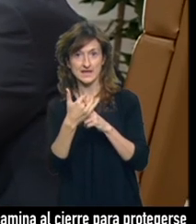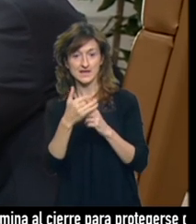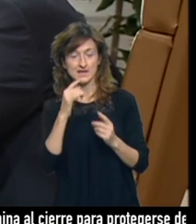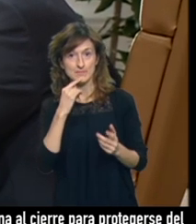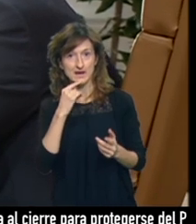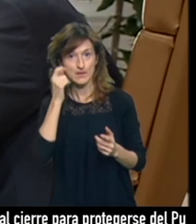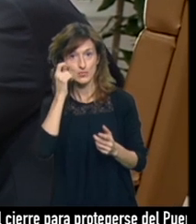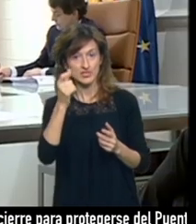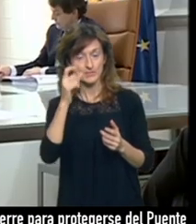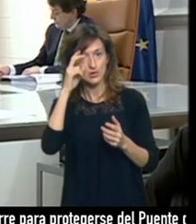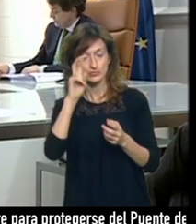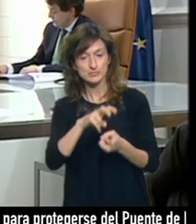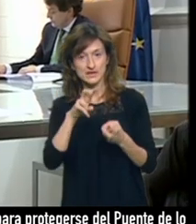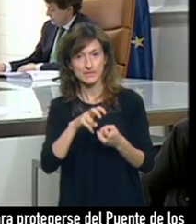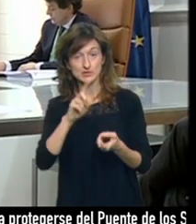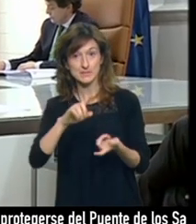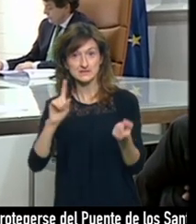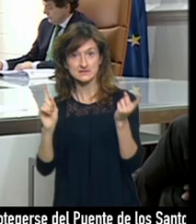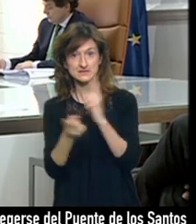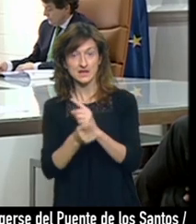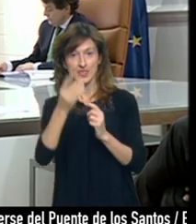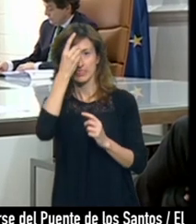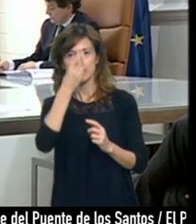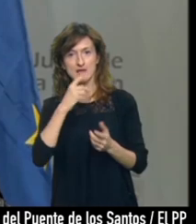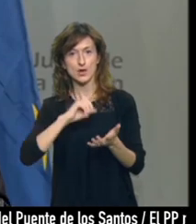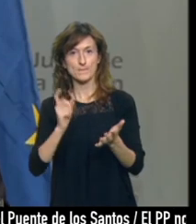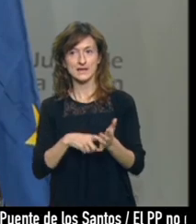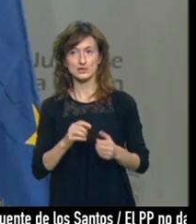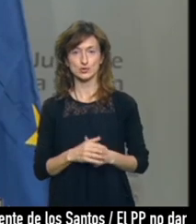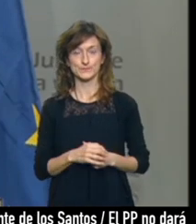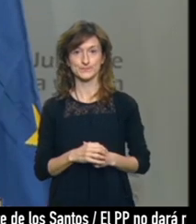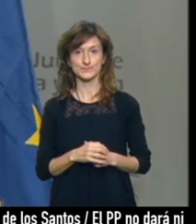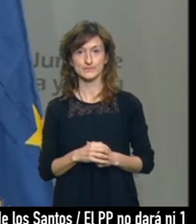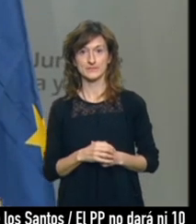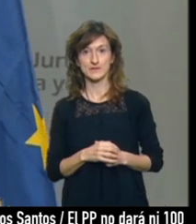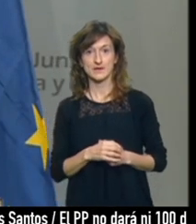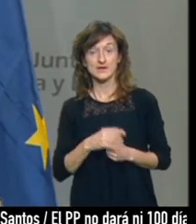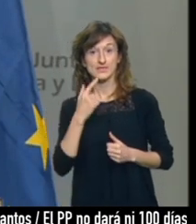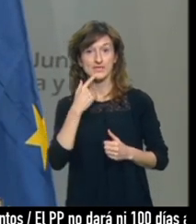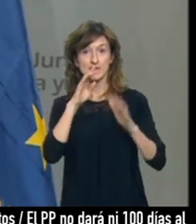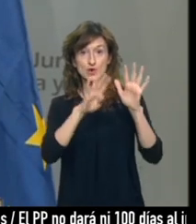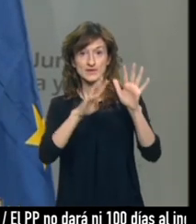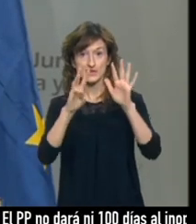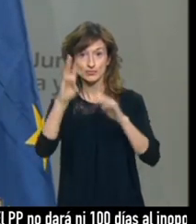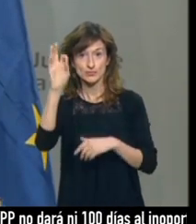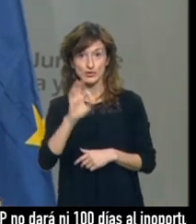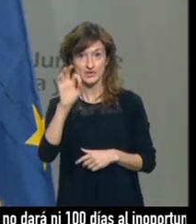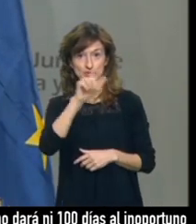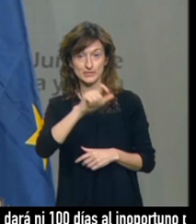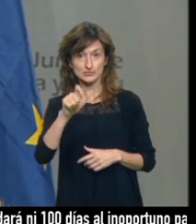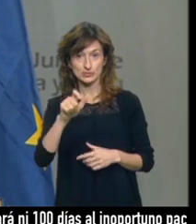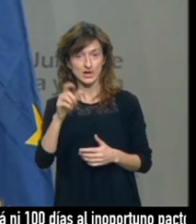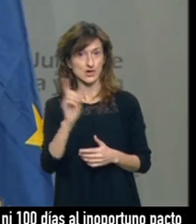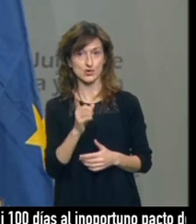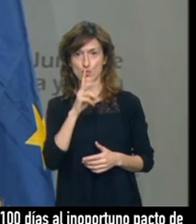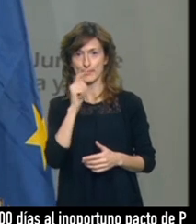en los municipios mineros, y una transformación digital total. No basta con decir hemos llegado al 98% de las personas,